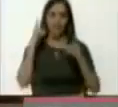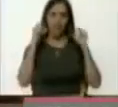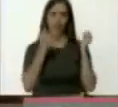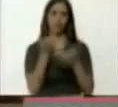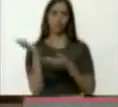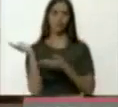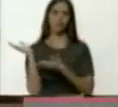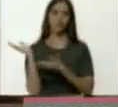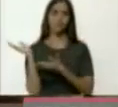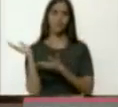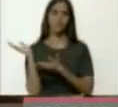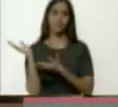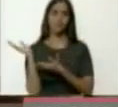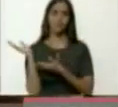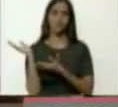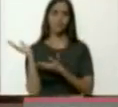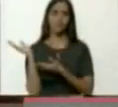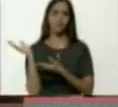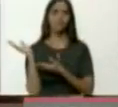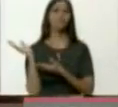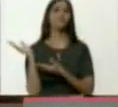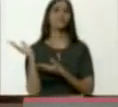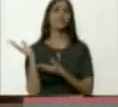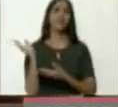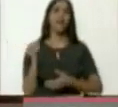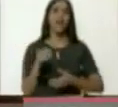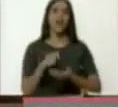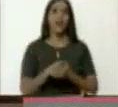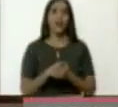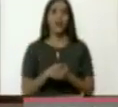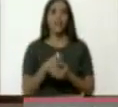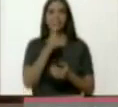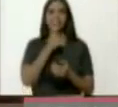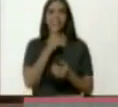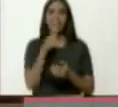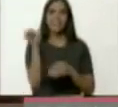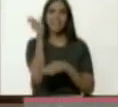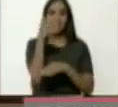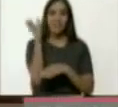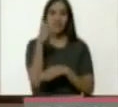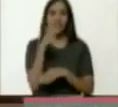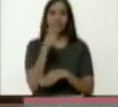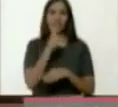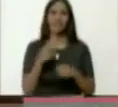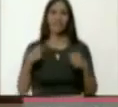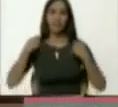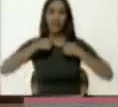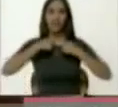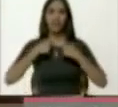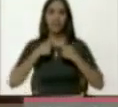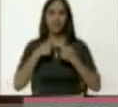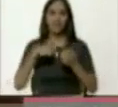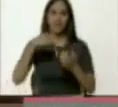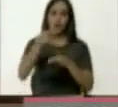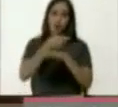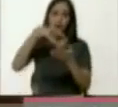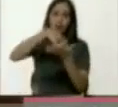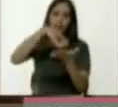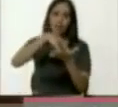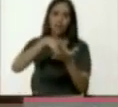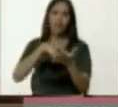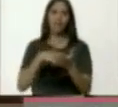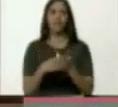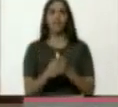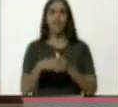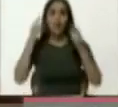vamos a ponerla. Mira, ahí está. Ahí está Marco Torres. ¿Quién está sacando la bandera? ¿Quién se pone la bandera? La Cava. Ahí está la Cava, Robexa